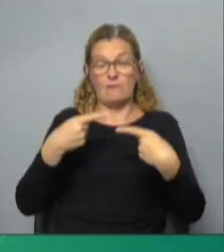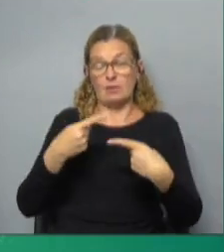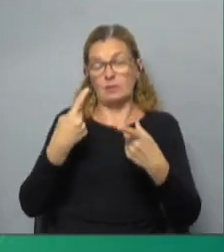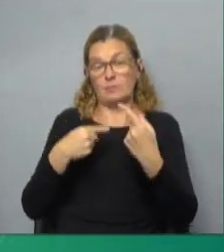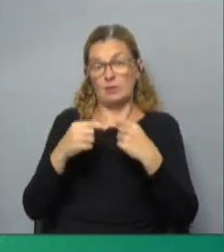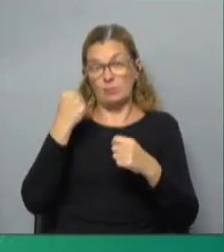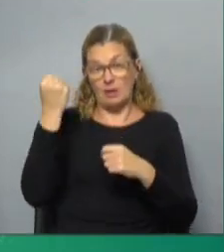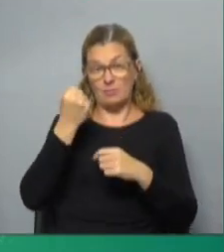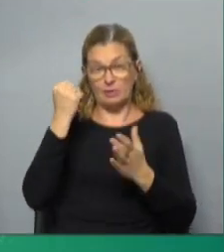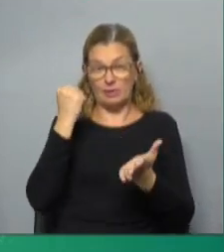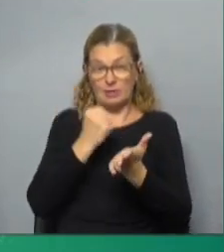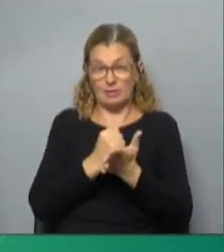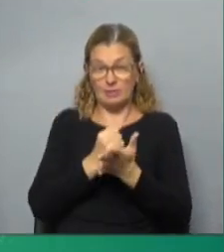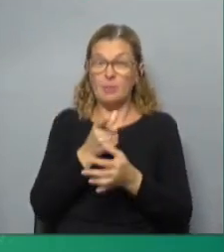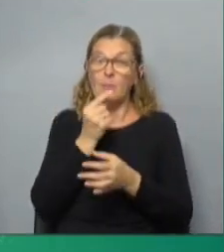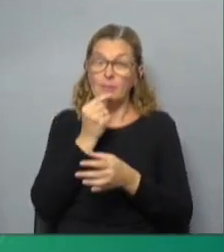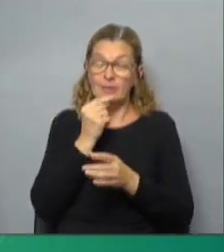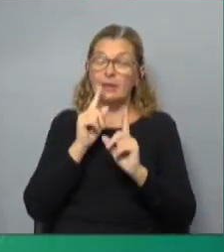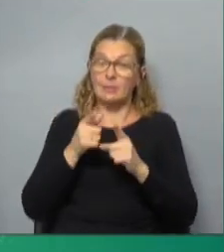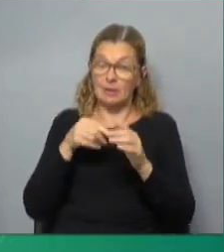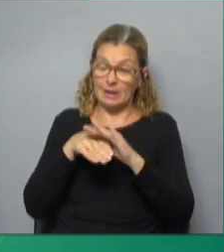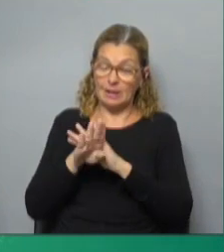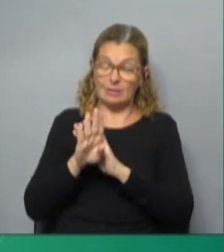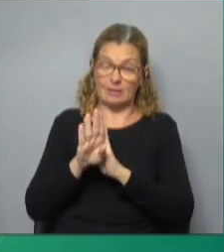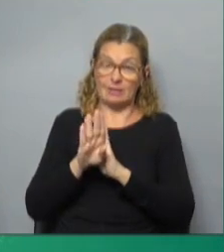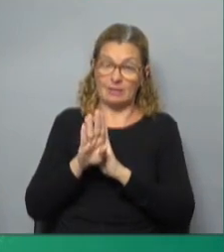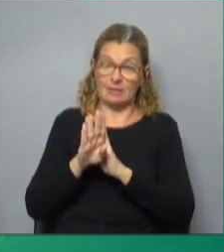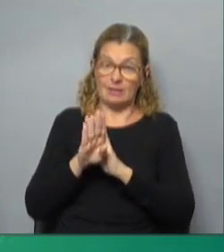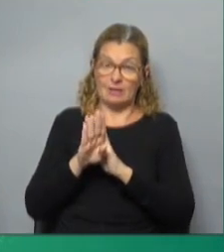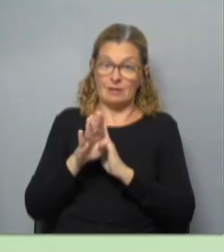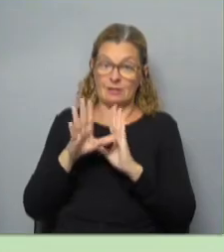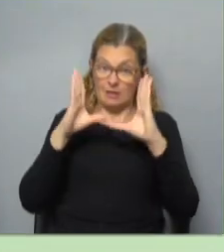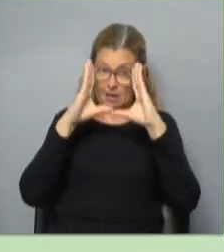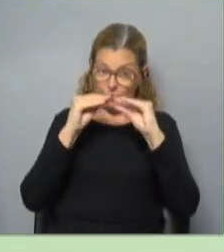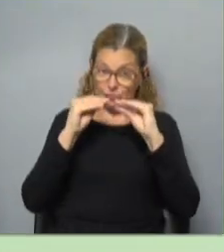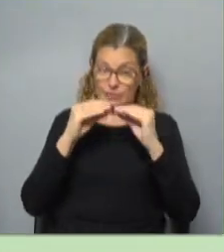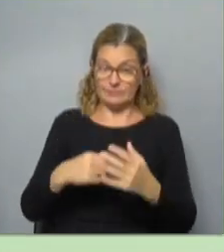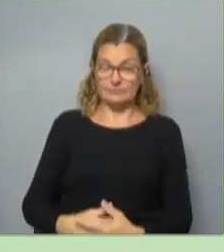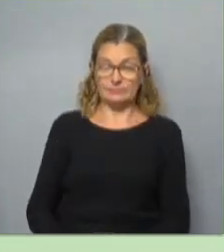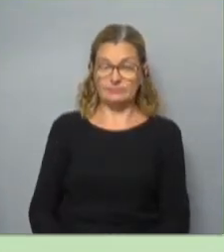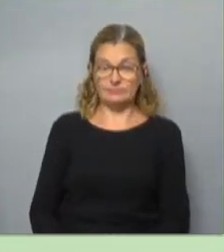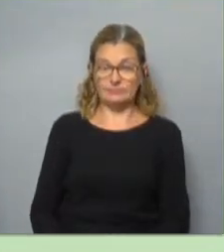lo que importa que esté las garantías para el policía para el caso de que tenga que hacer nada en la noche